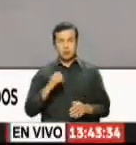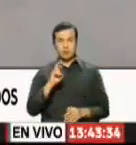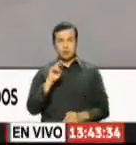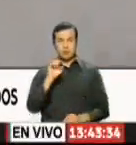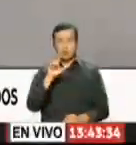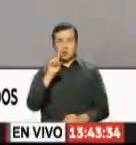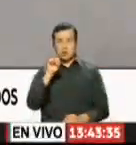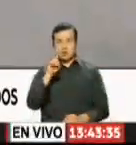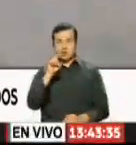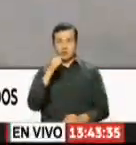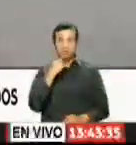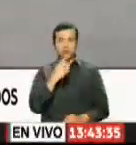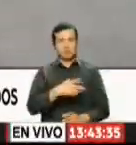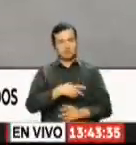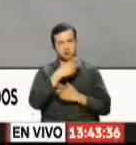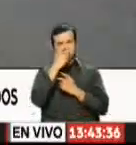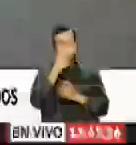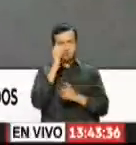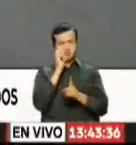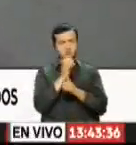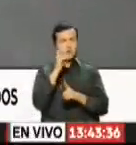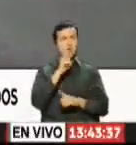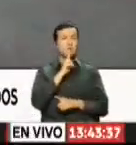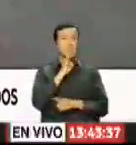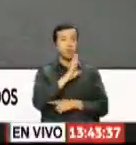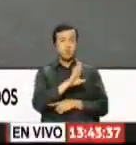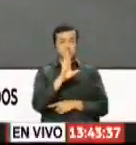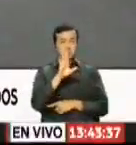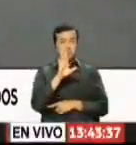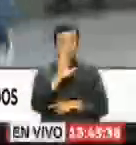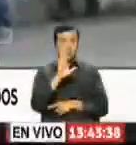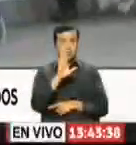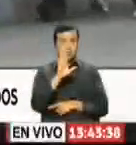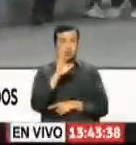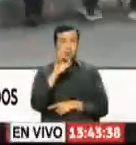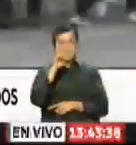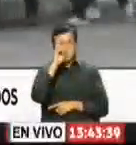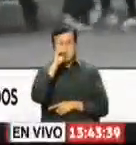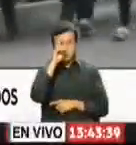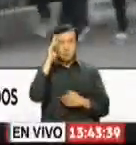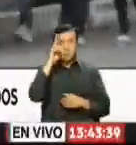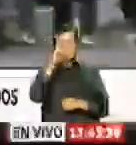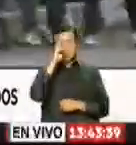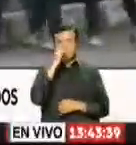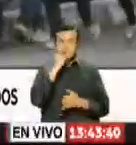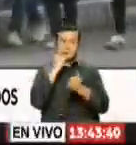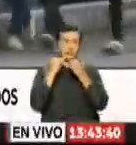Hernández advirtió de manera enérgica a los hondureños a no prestarse un juego político que es